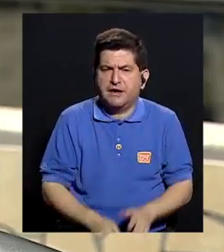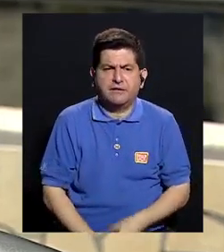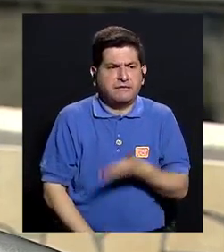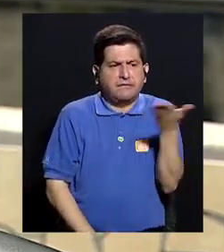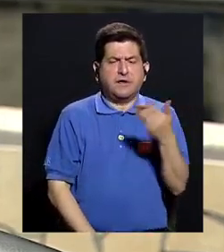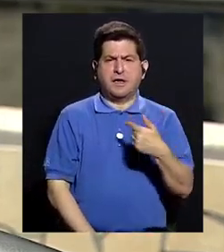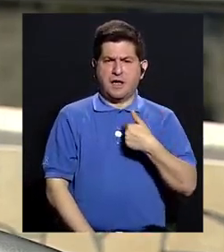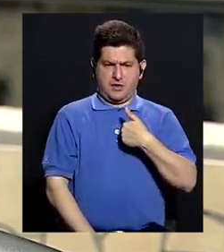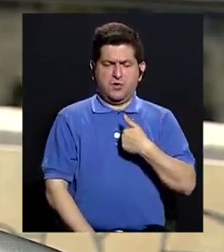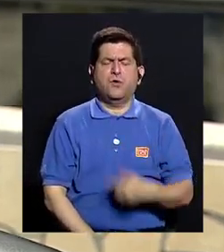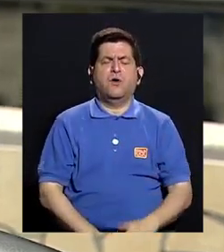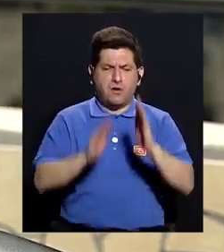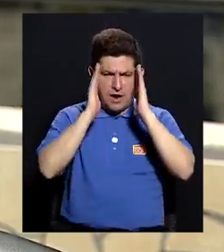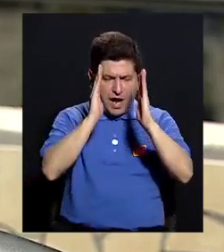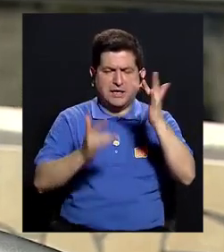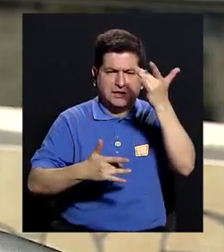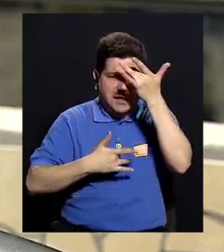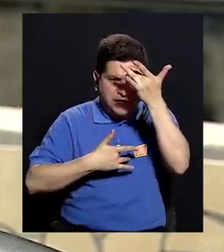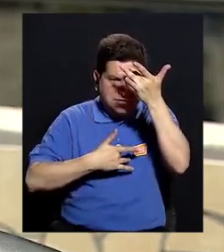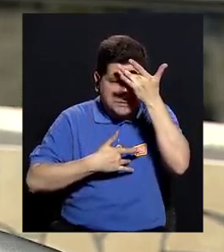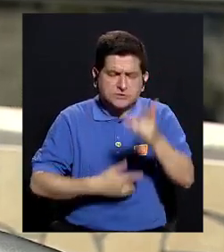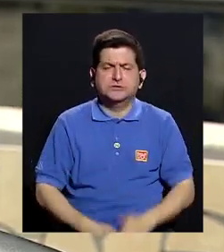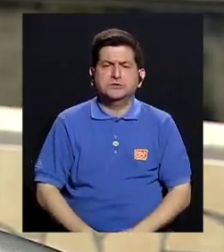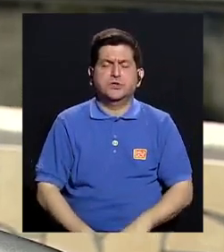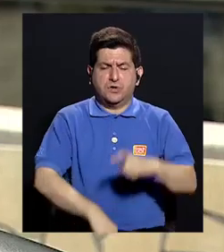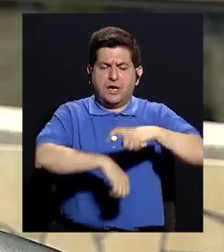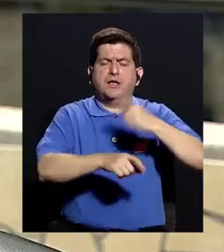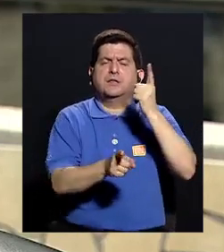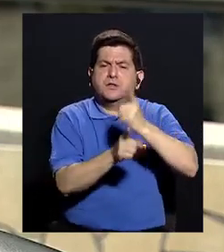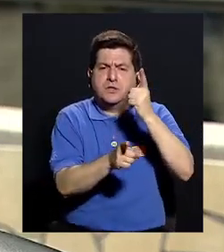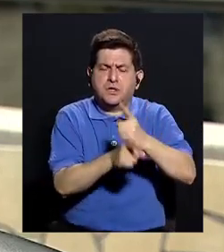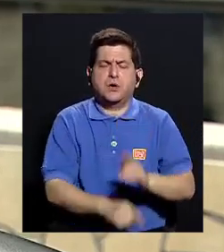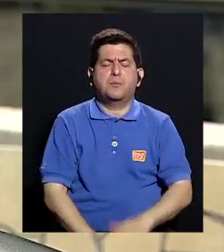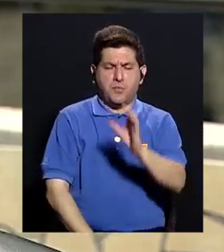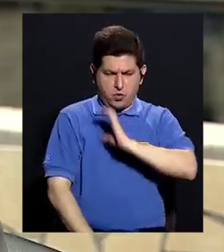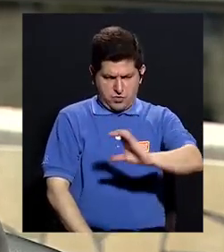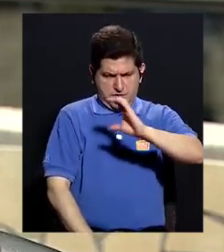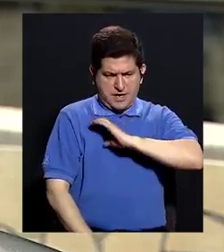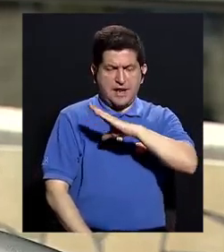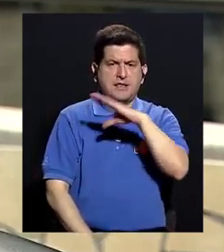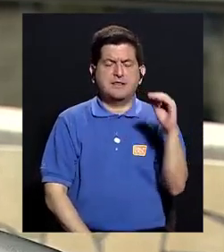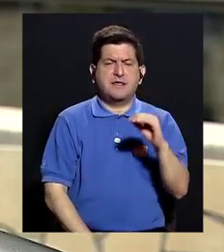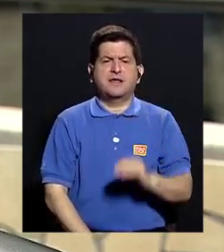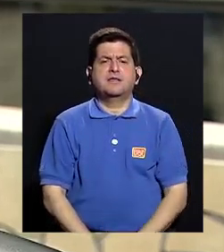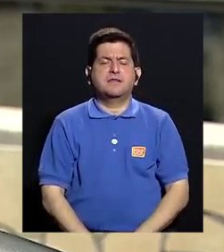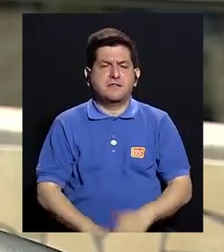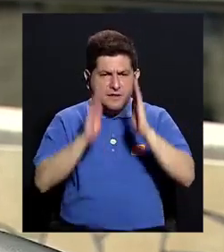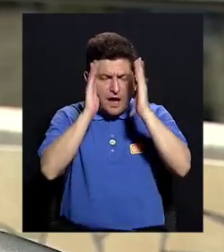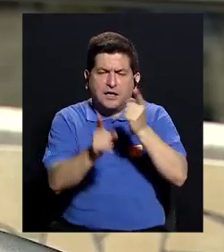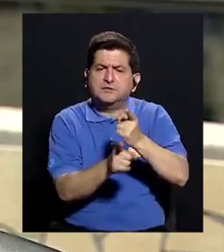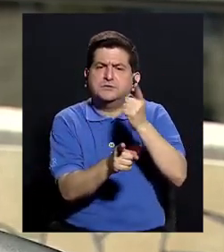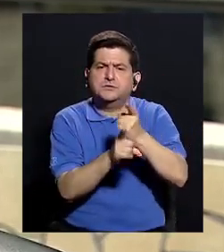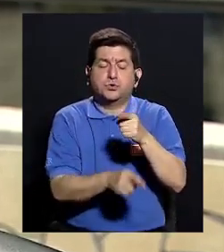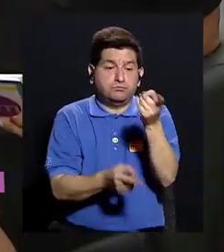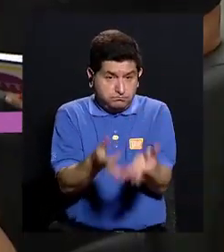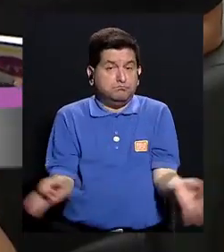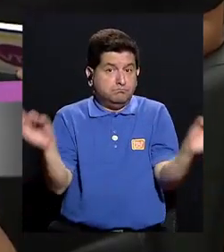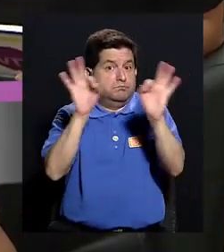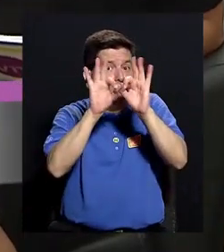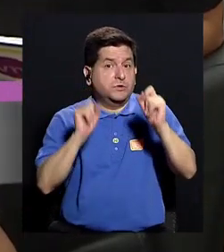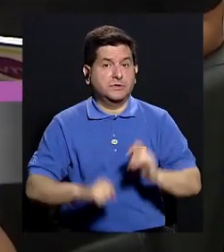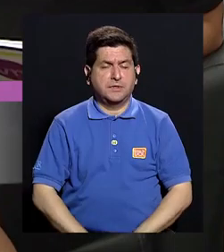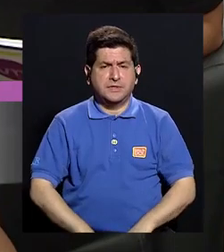es efectivamente que me sea atendida la enfermedad en forma oportuna, de calidad y con calidez. ¿Verdad? Eso